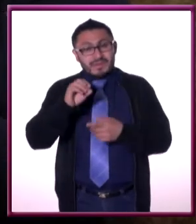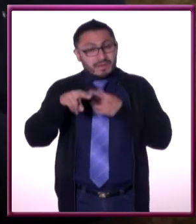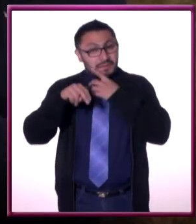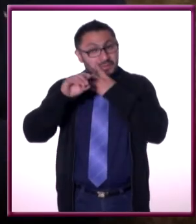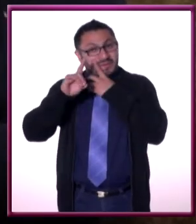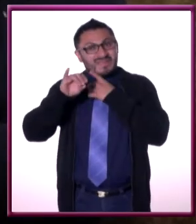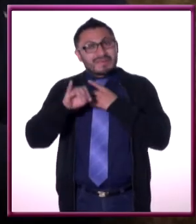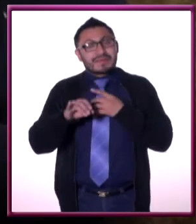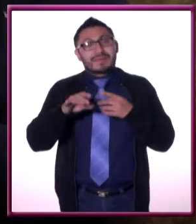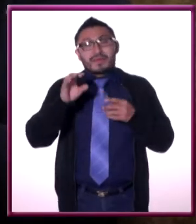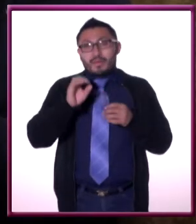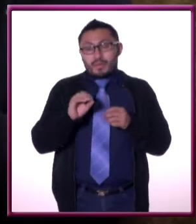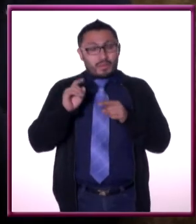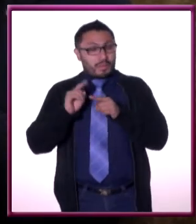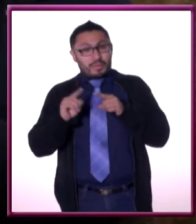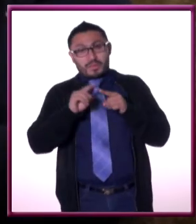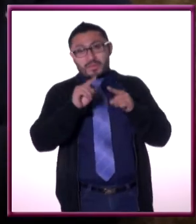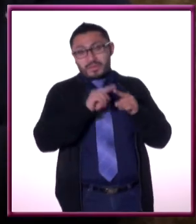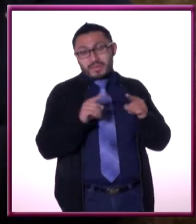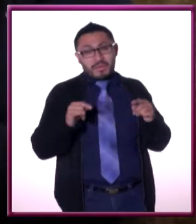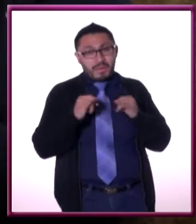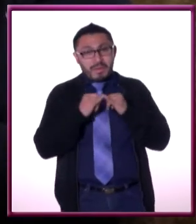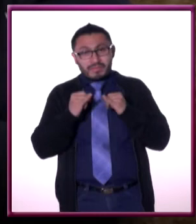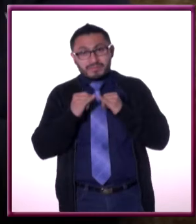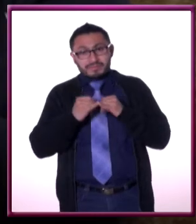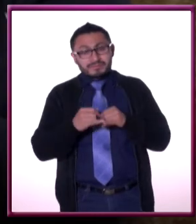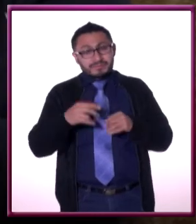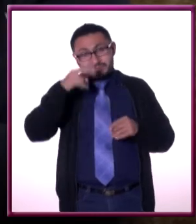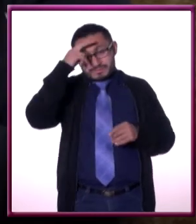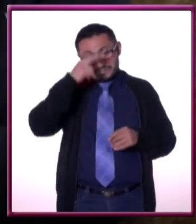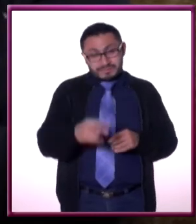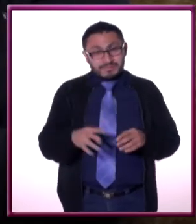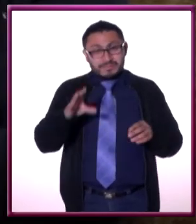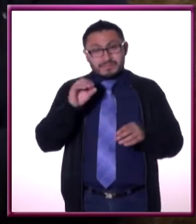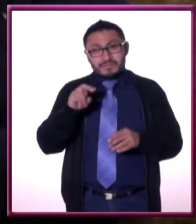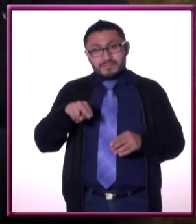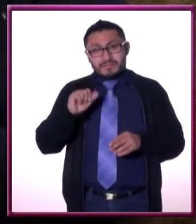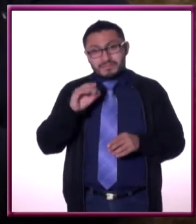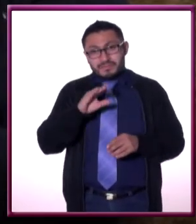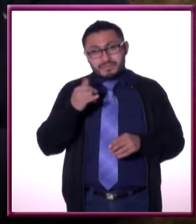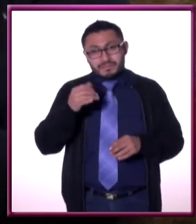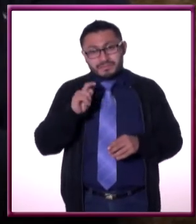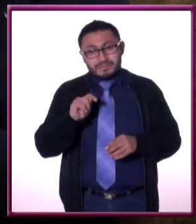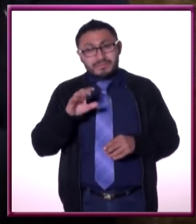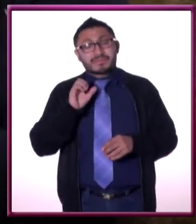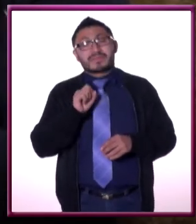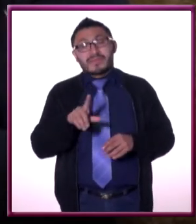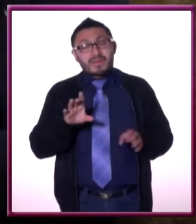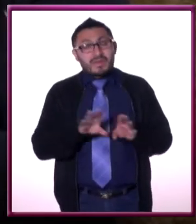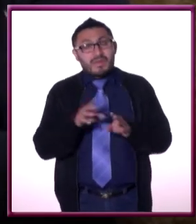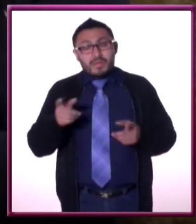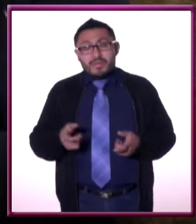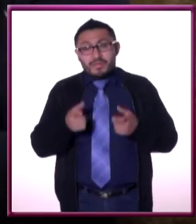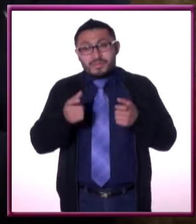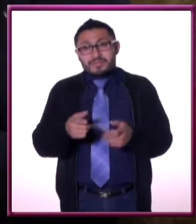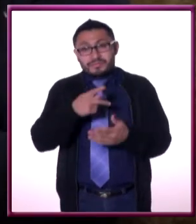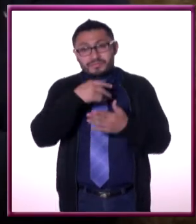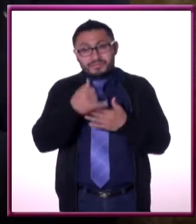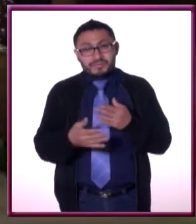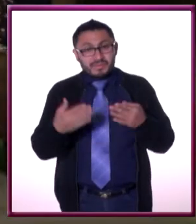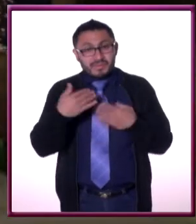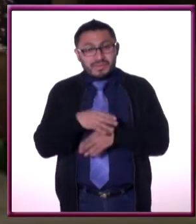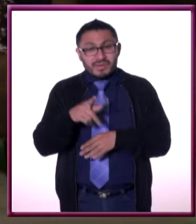Conavio o otra entidad financiadora de México como el CONACYT, que también nos ha financiado recientemente un proyecto